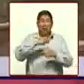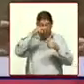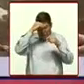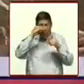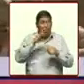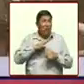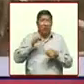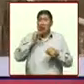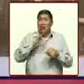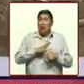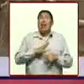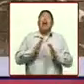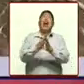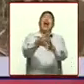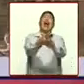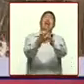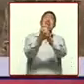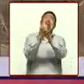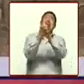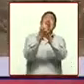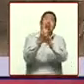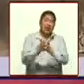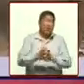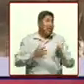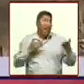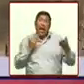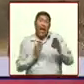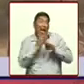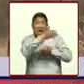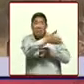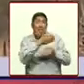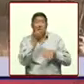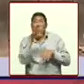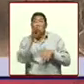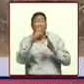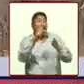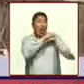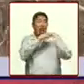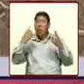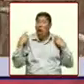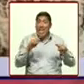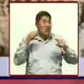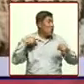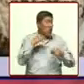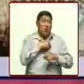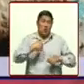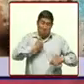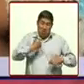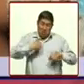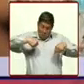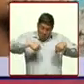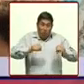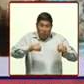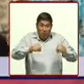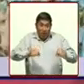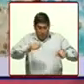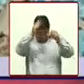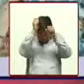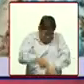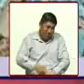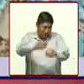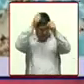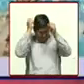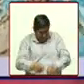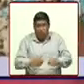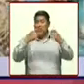señora, también fueron a ayudarnos. Aquí al frente, 18 kilómetros, hemos ido en nuestras propias motos.